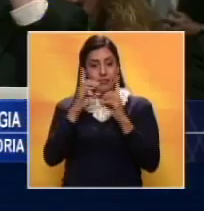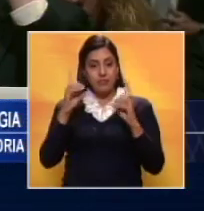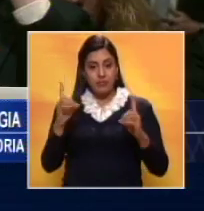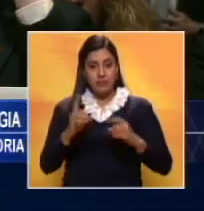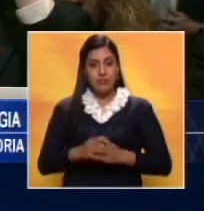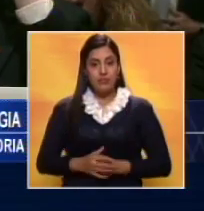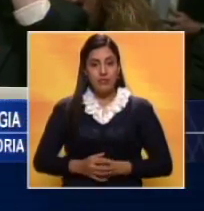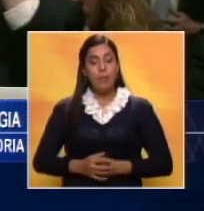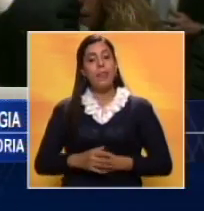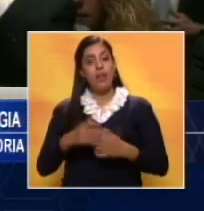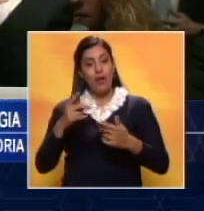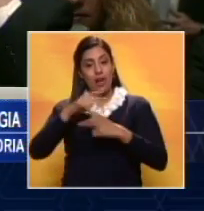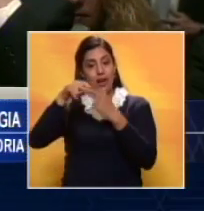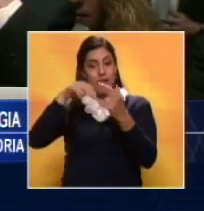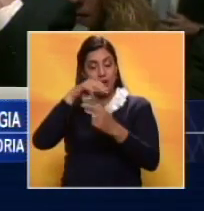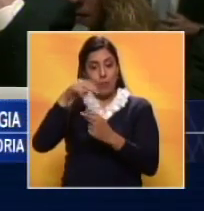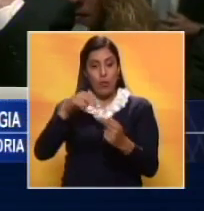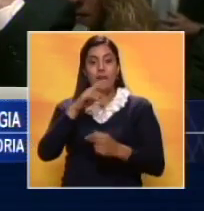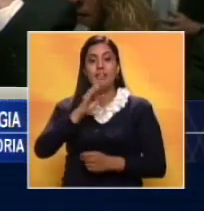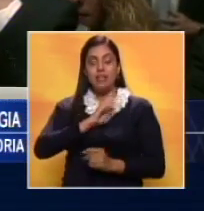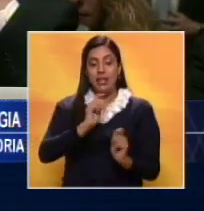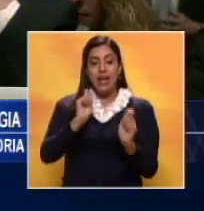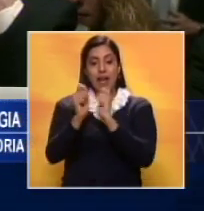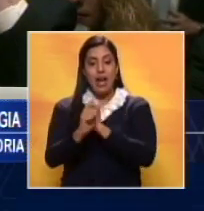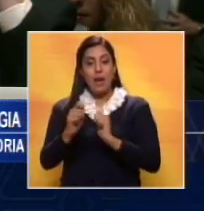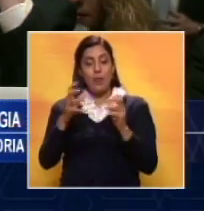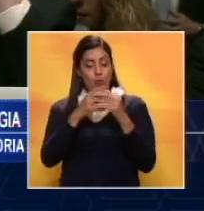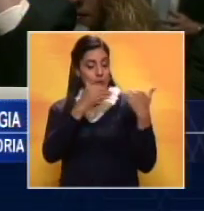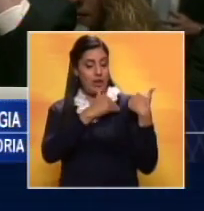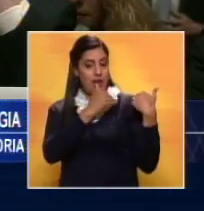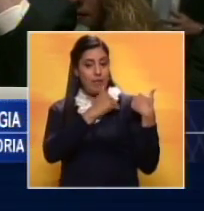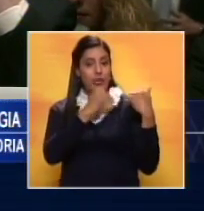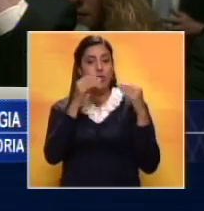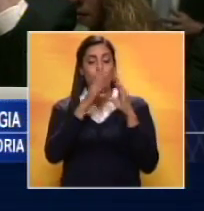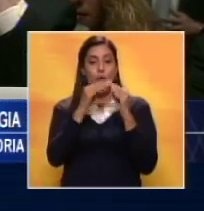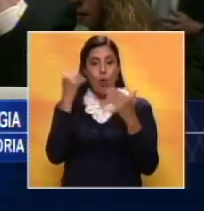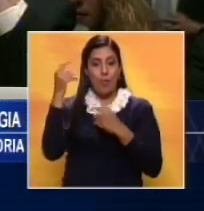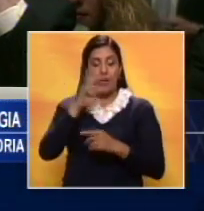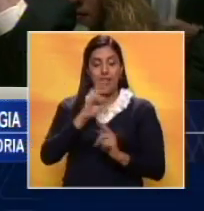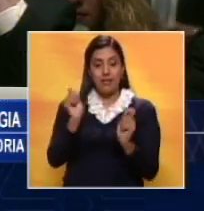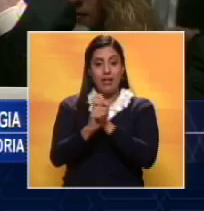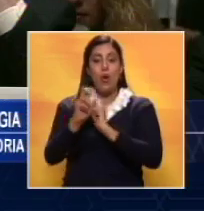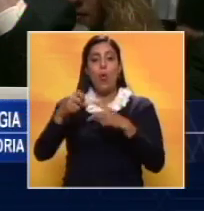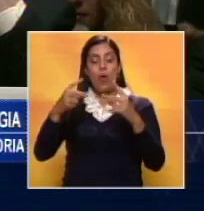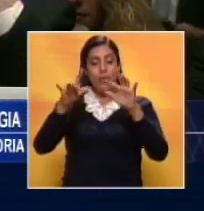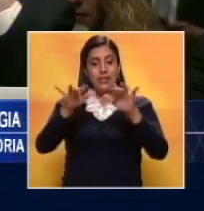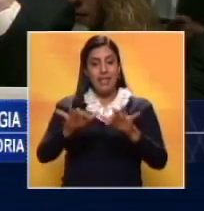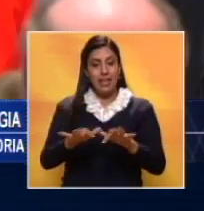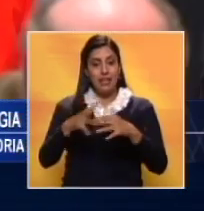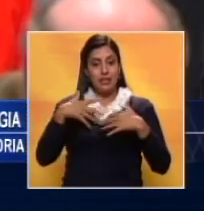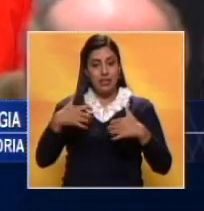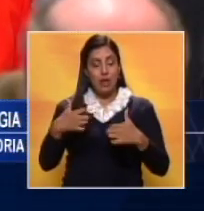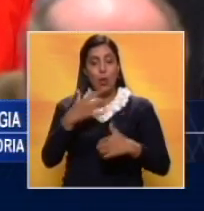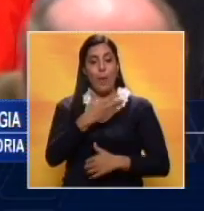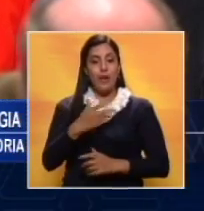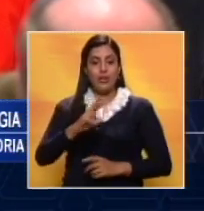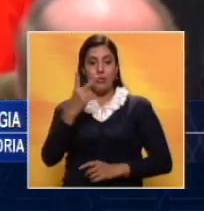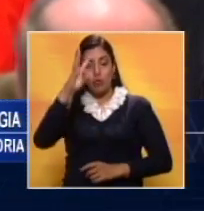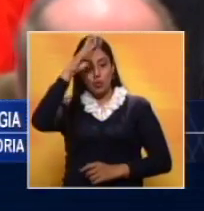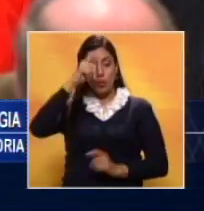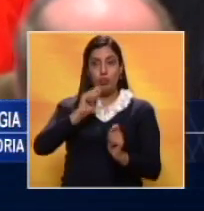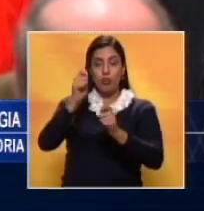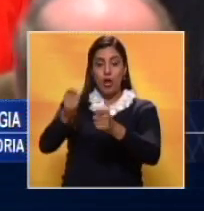Jon Ossoff. La republicana reemplazará en la Cámara de Representantes a Tom Price, designado como secretario de Salud por el presidente